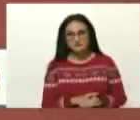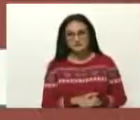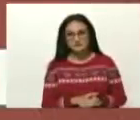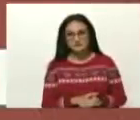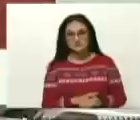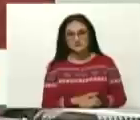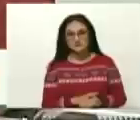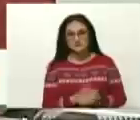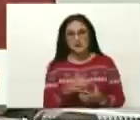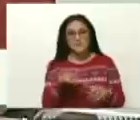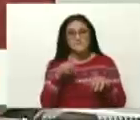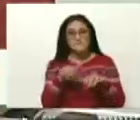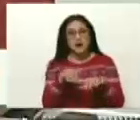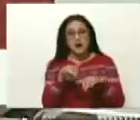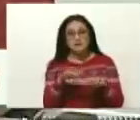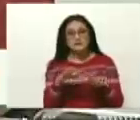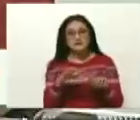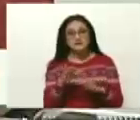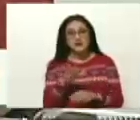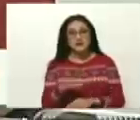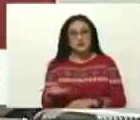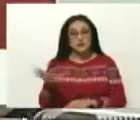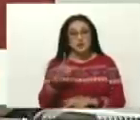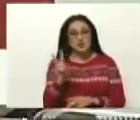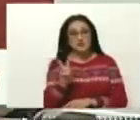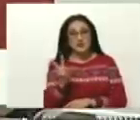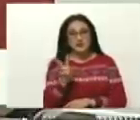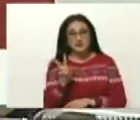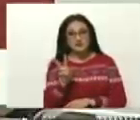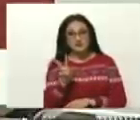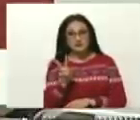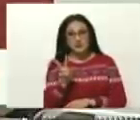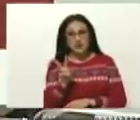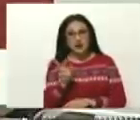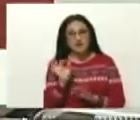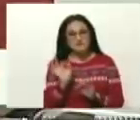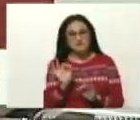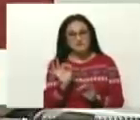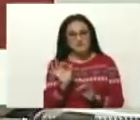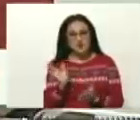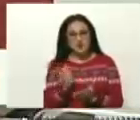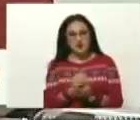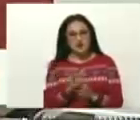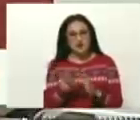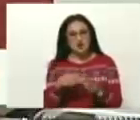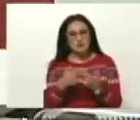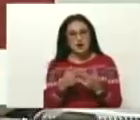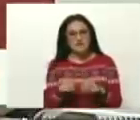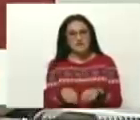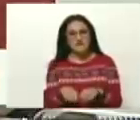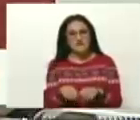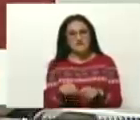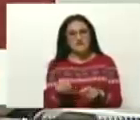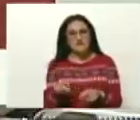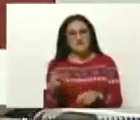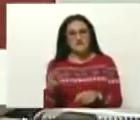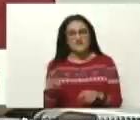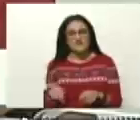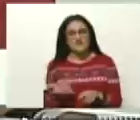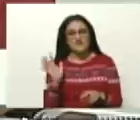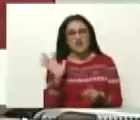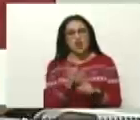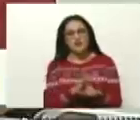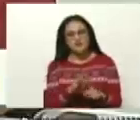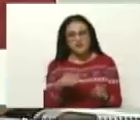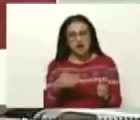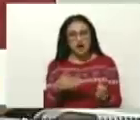hubo marchas en toda Venezuela por con motivo de la erradicación de la violencia contra la mujer en los estados de